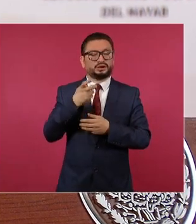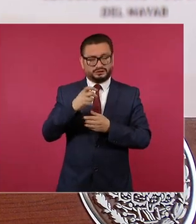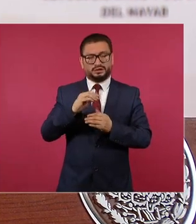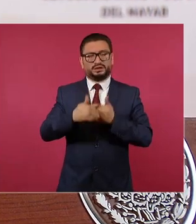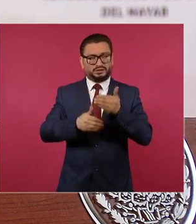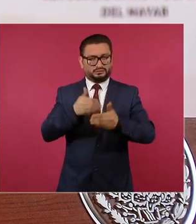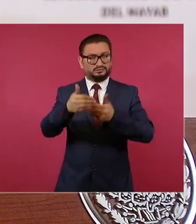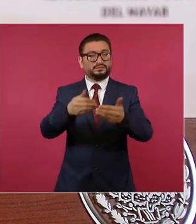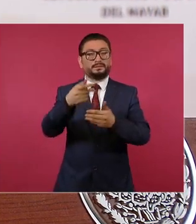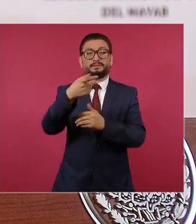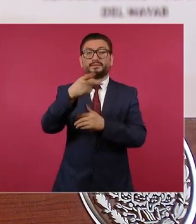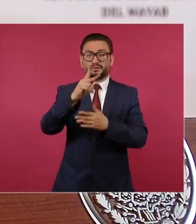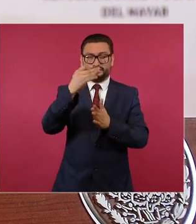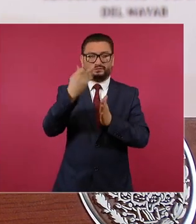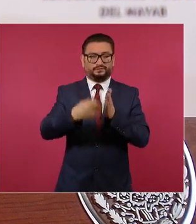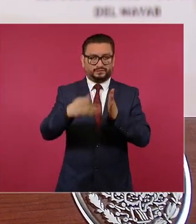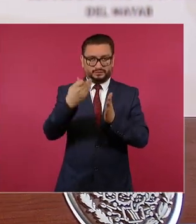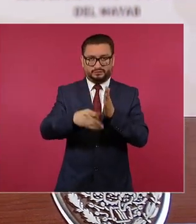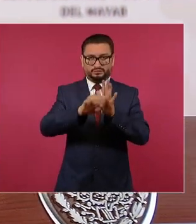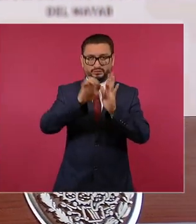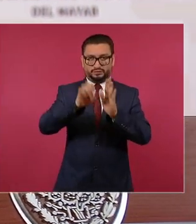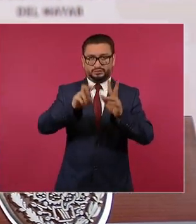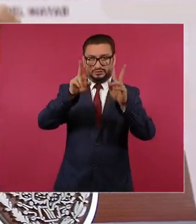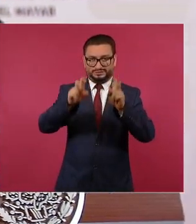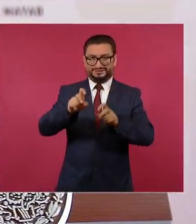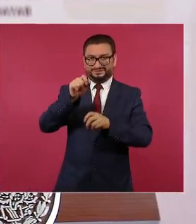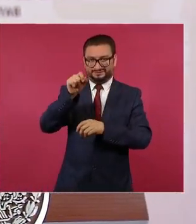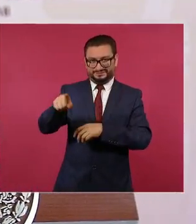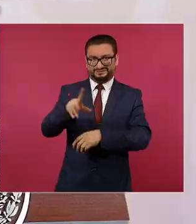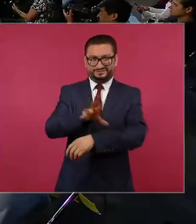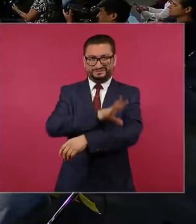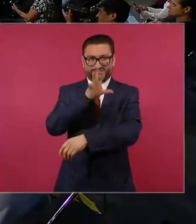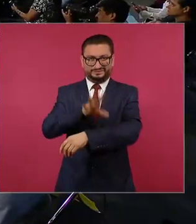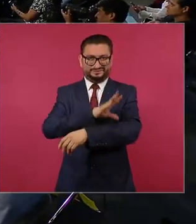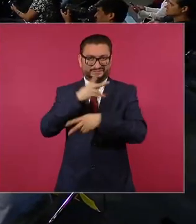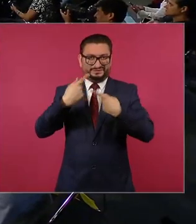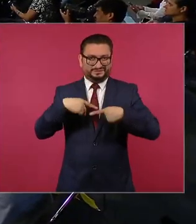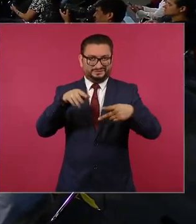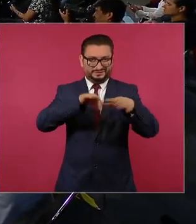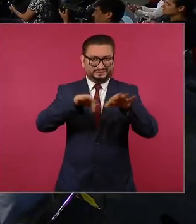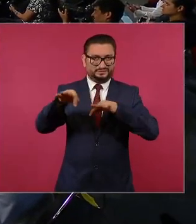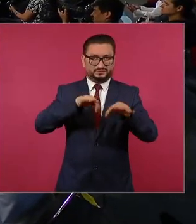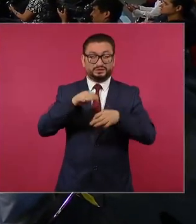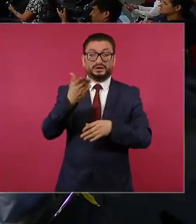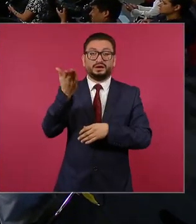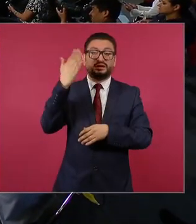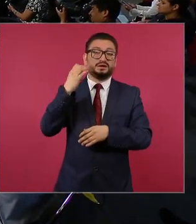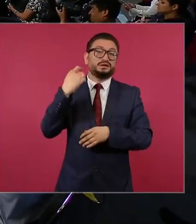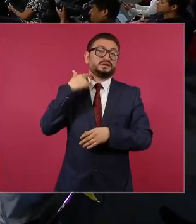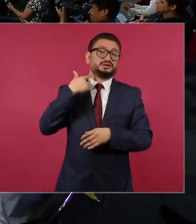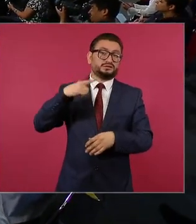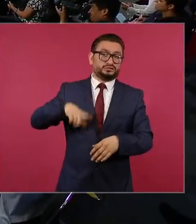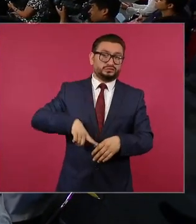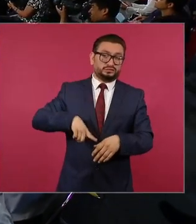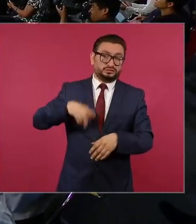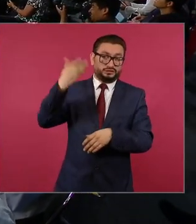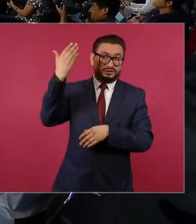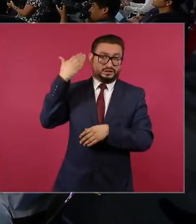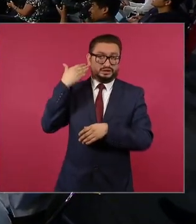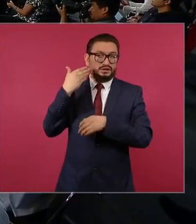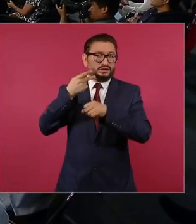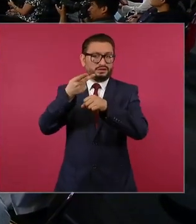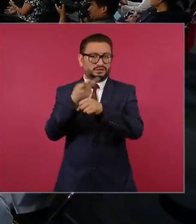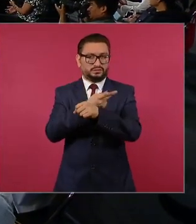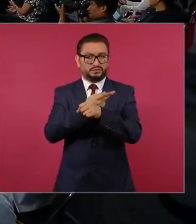pero falta. En el caso de los electricistas, en el gobierno anterior,